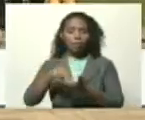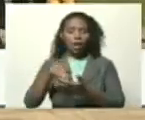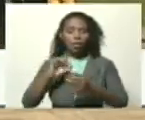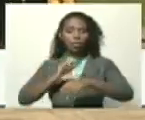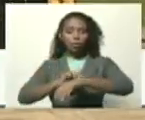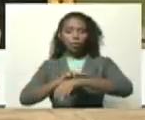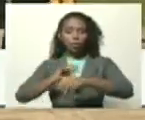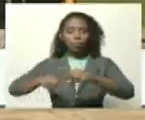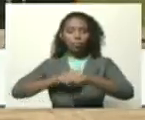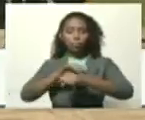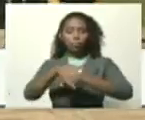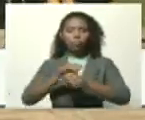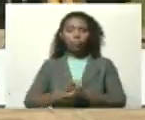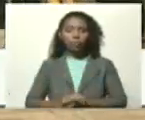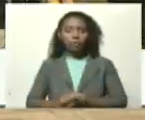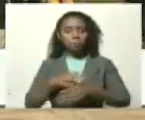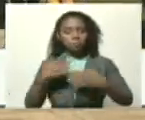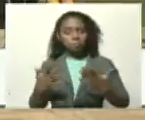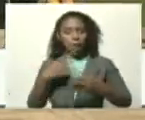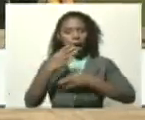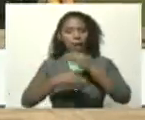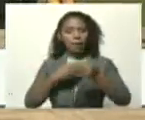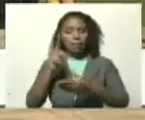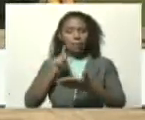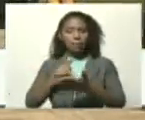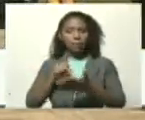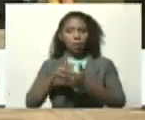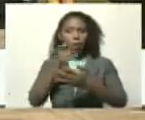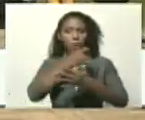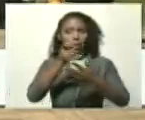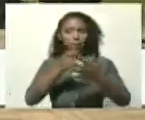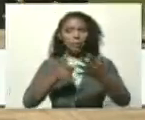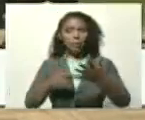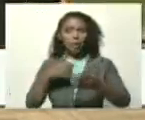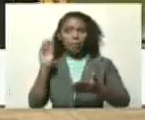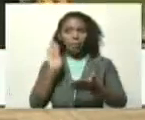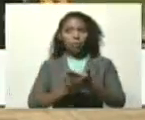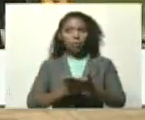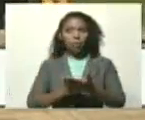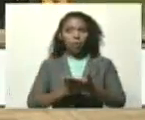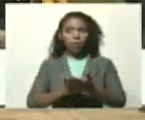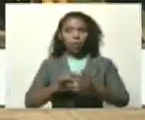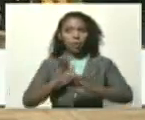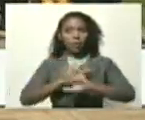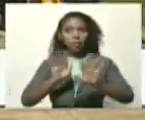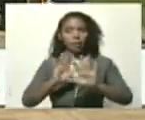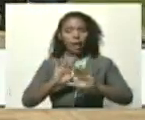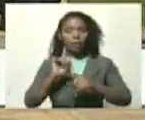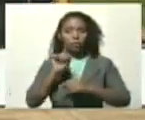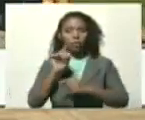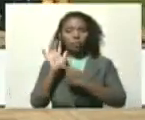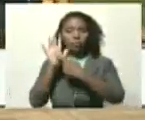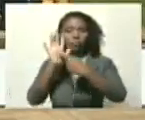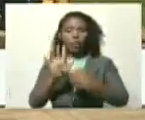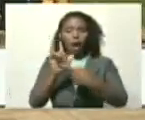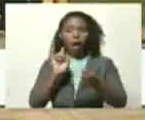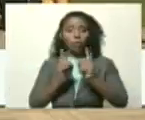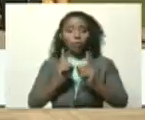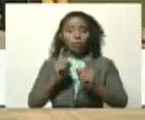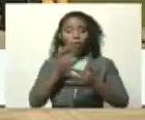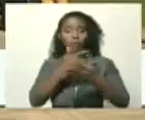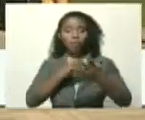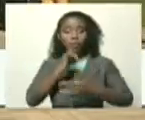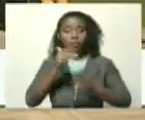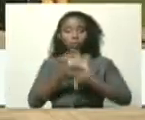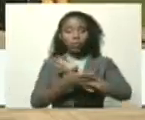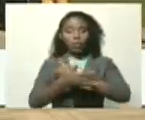Jorge Rodríguez, que forma parte de los lineamientos que estuvo estableciendo, que ya tú referías algunos de esos detalles que fueron